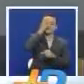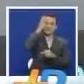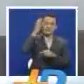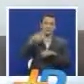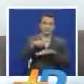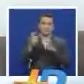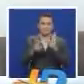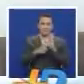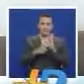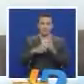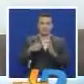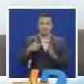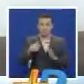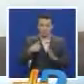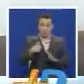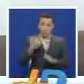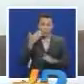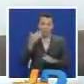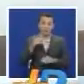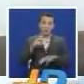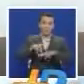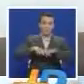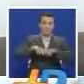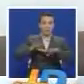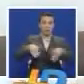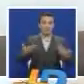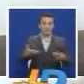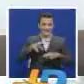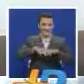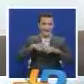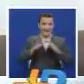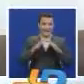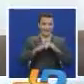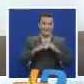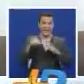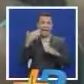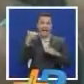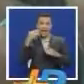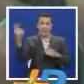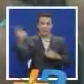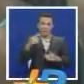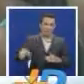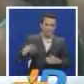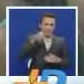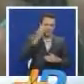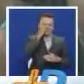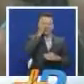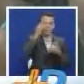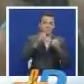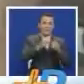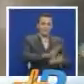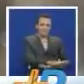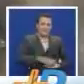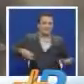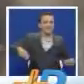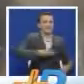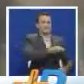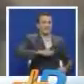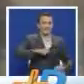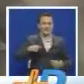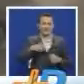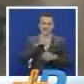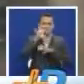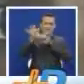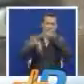vivíamos, me tiró el ácido y me sacó un machete y me arcó con un machete, después de que me vio así gritando como loca. Asegura que una prenda de vestir habría originado el